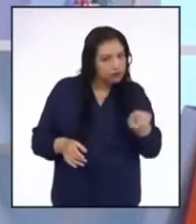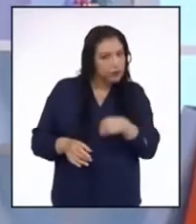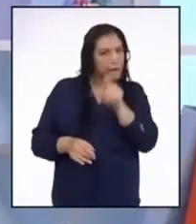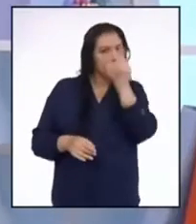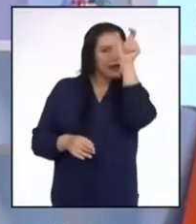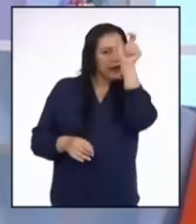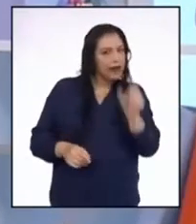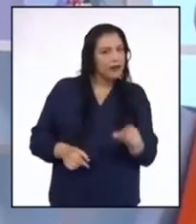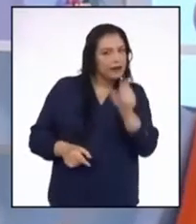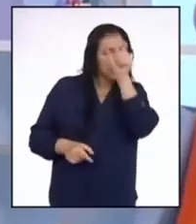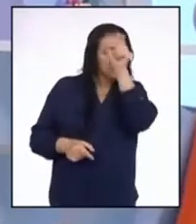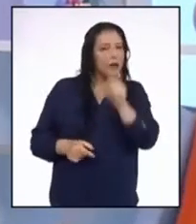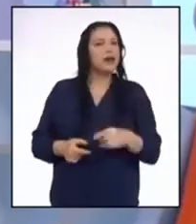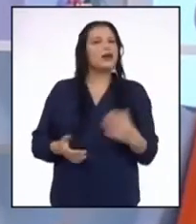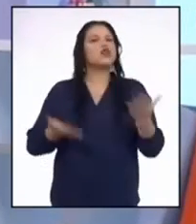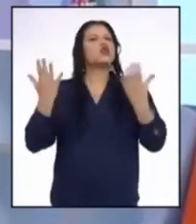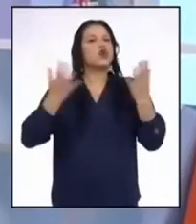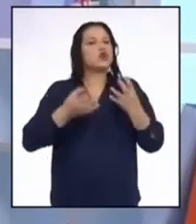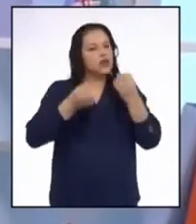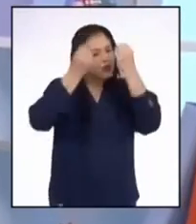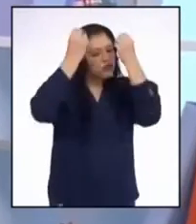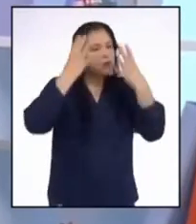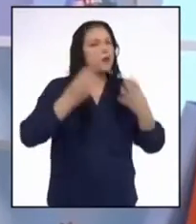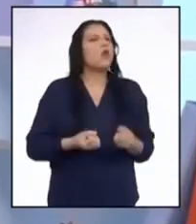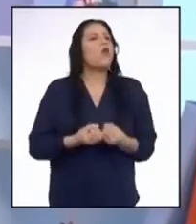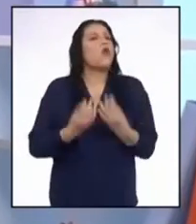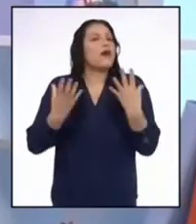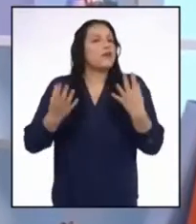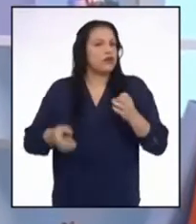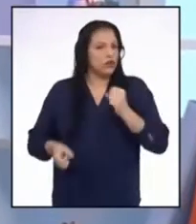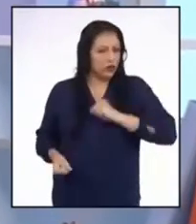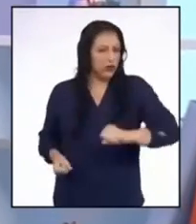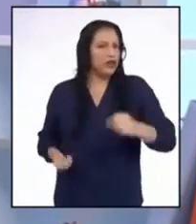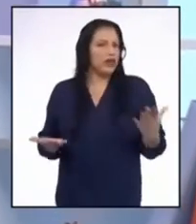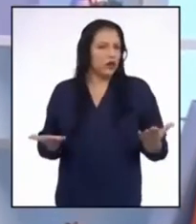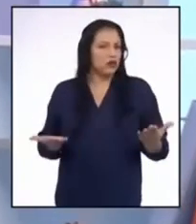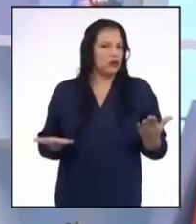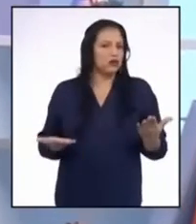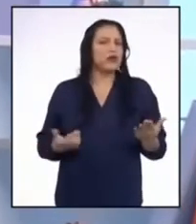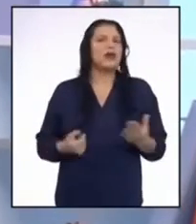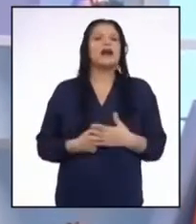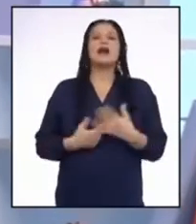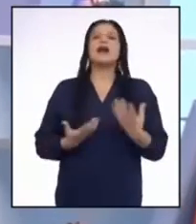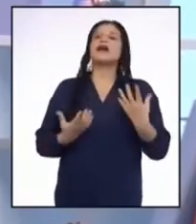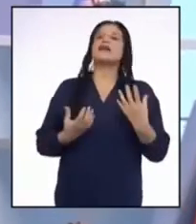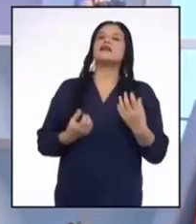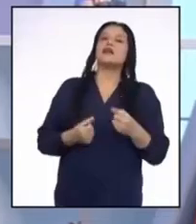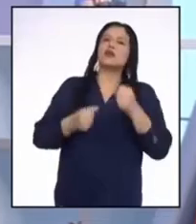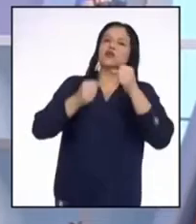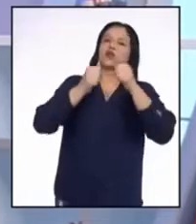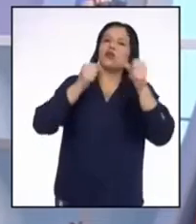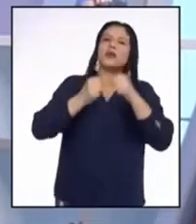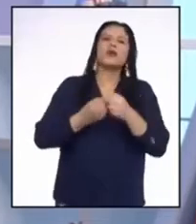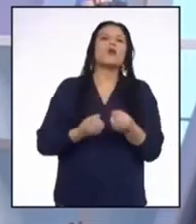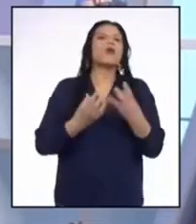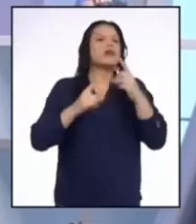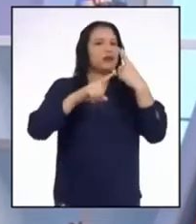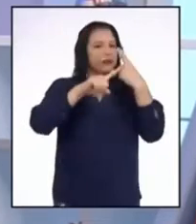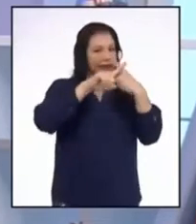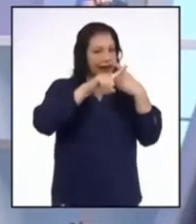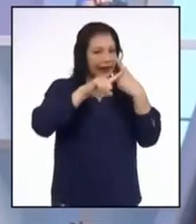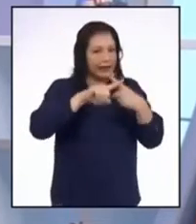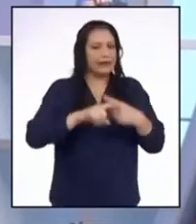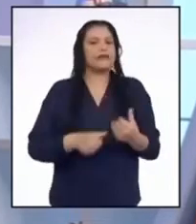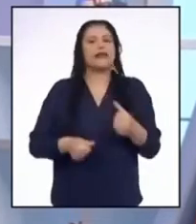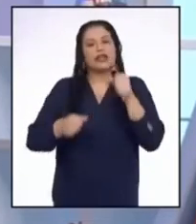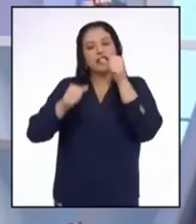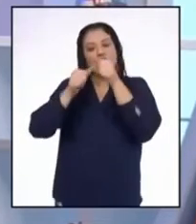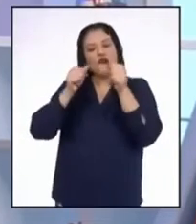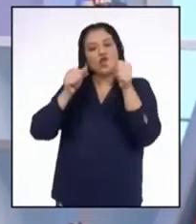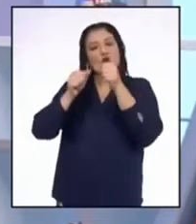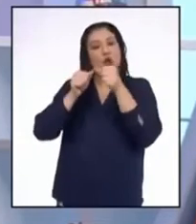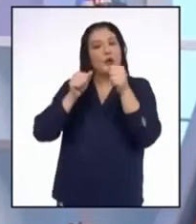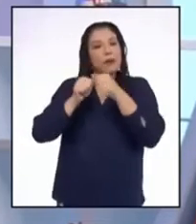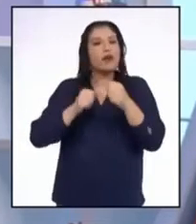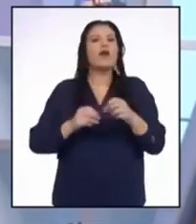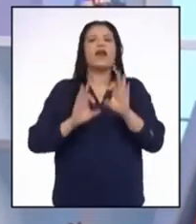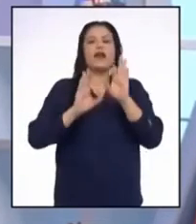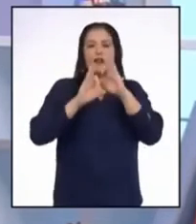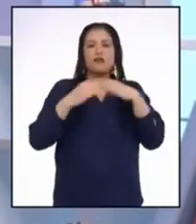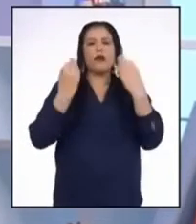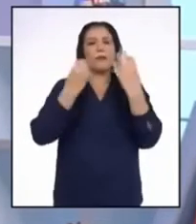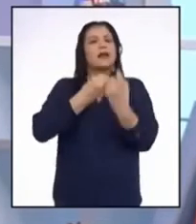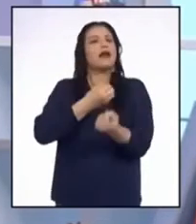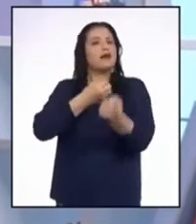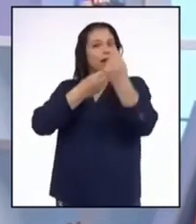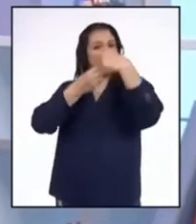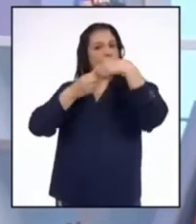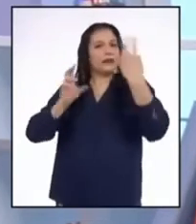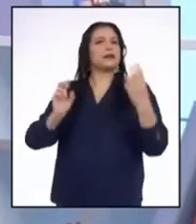barras, tomamos los datos de la cantidad de hijos, que vienen a ser los valores de la variable, y el número de familias que eran parte de la